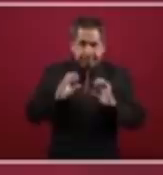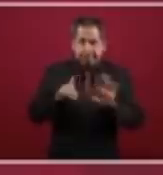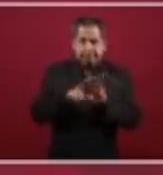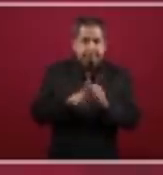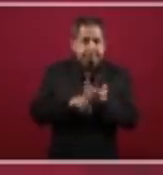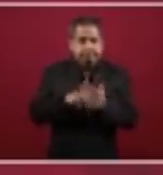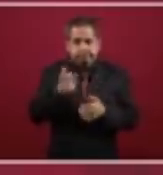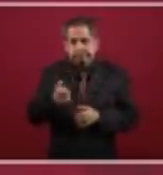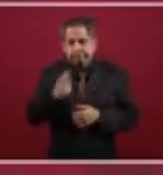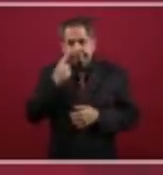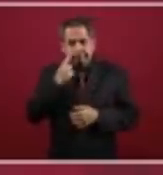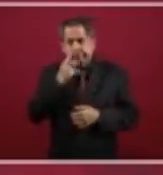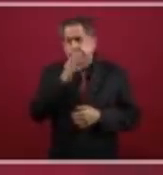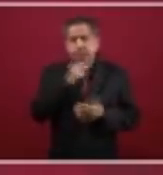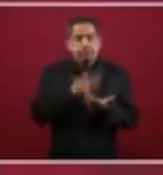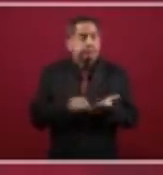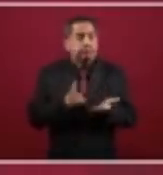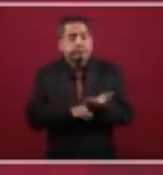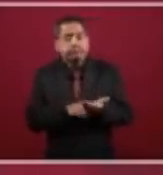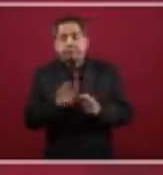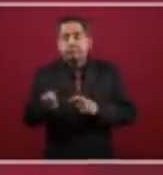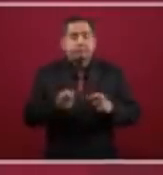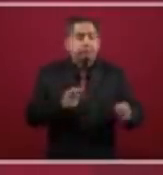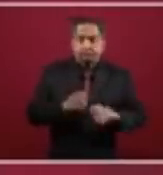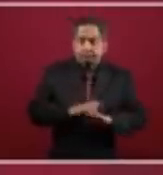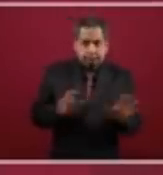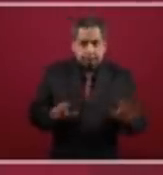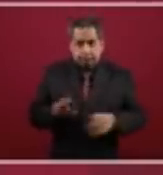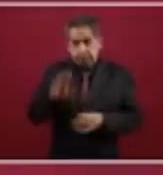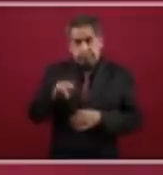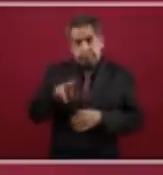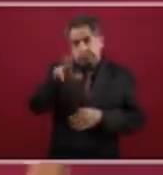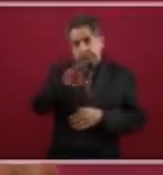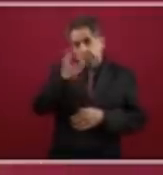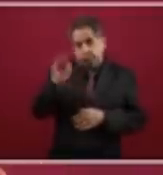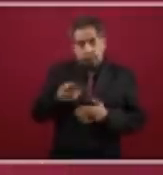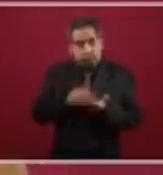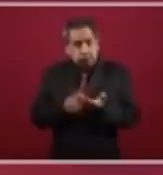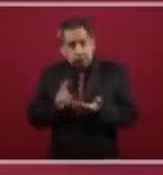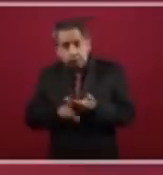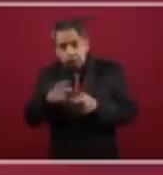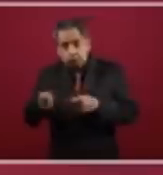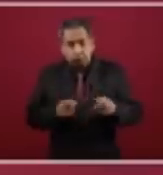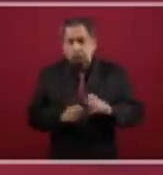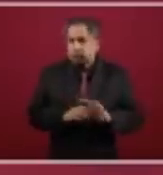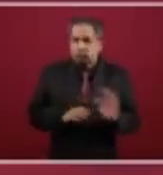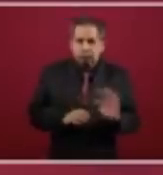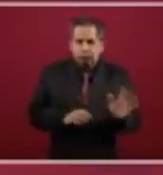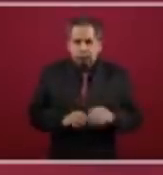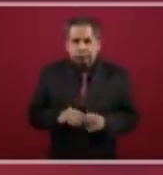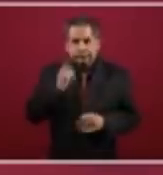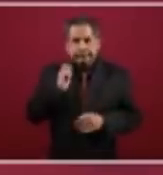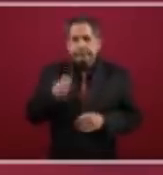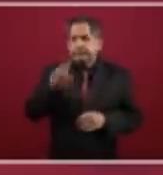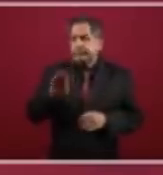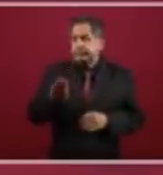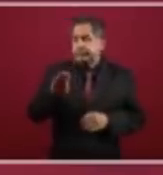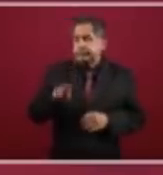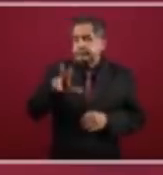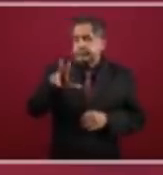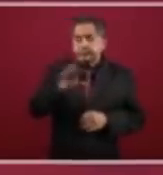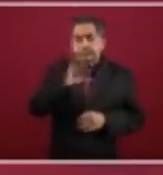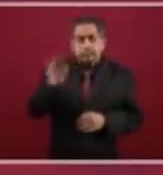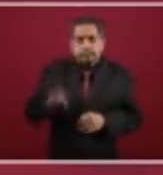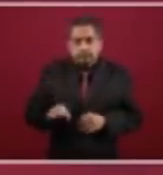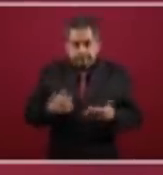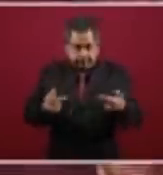una duplicidad de hasta el 98%. ¿Esto qué es? Que el 98% de los datos